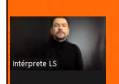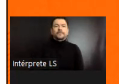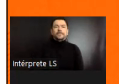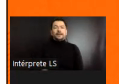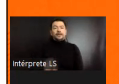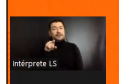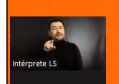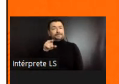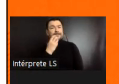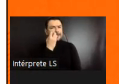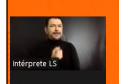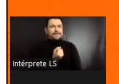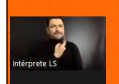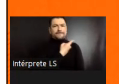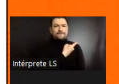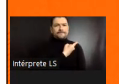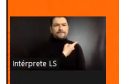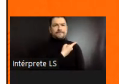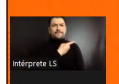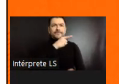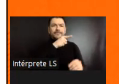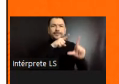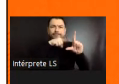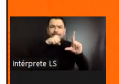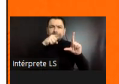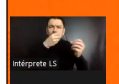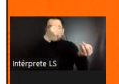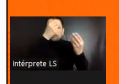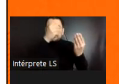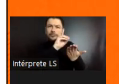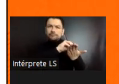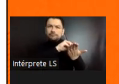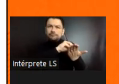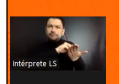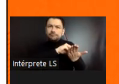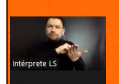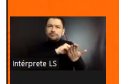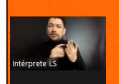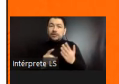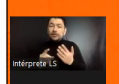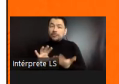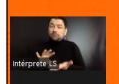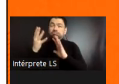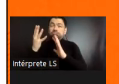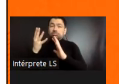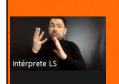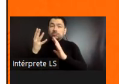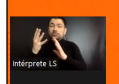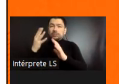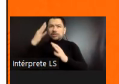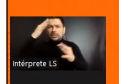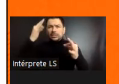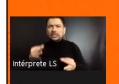datos para decisiones informadas en respuesta a emergencias. Hablemos entonces de ese primer